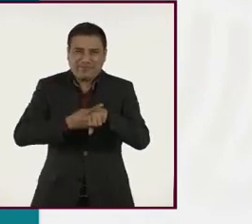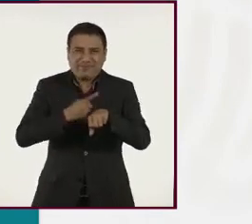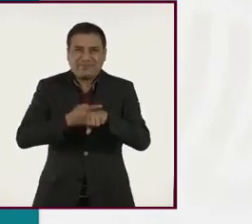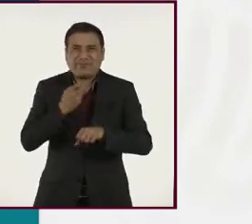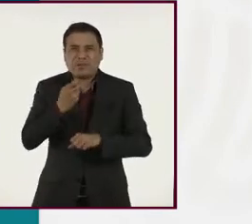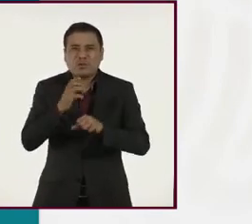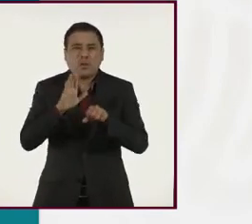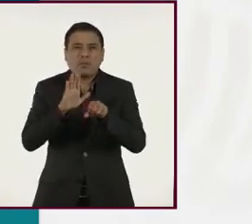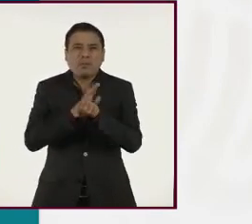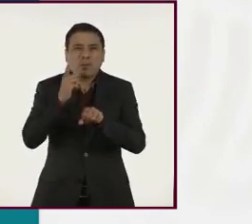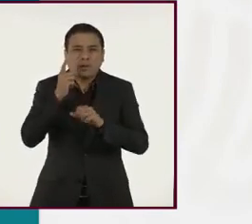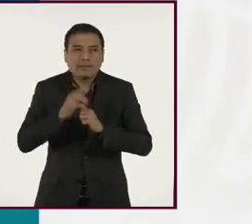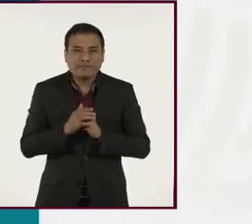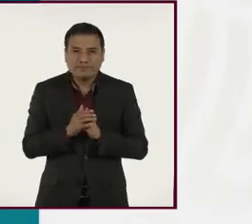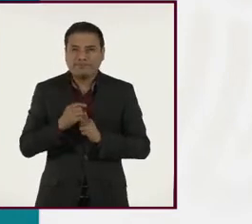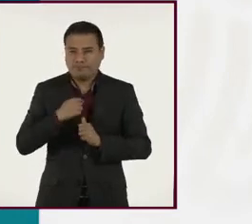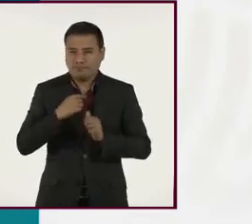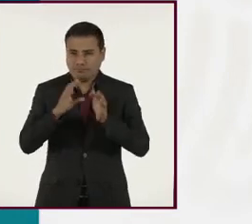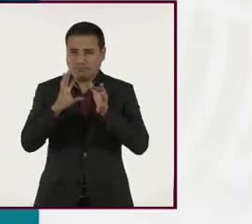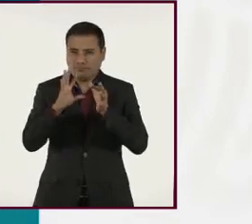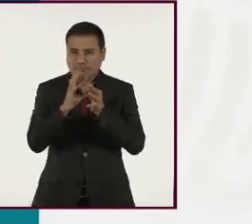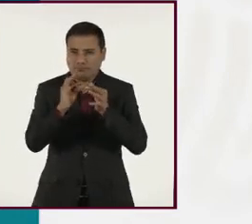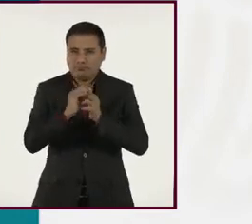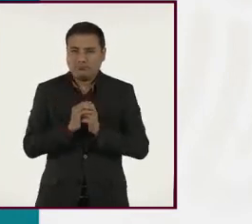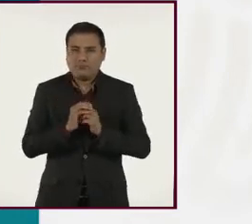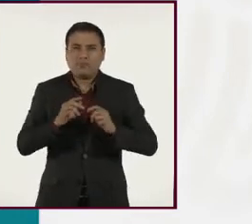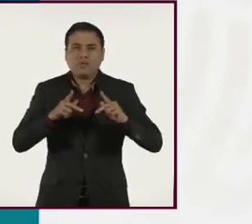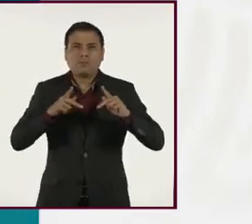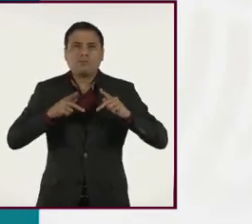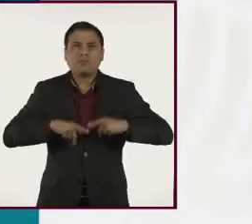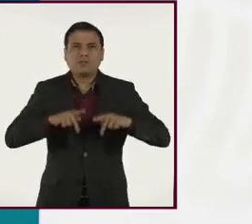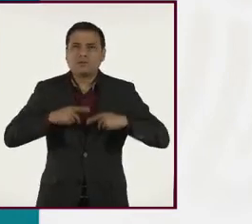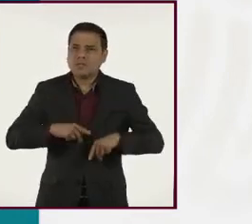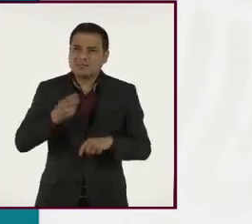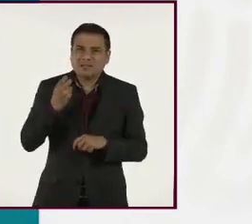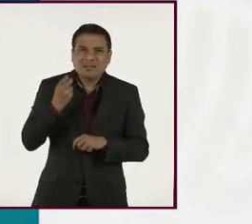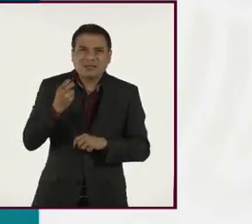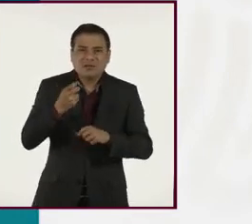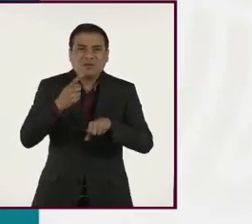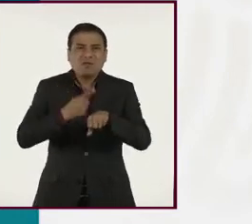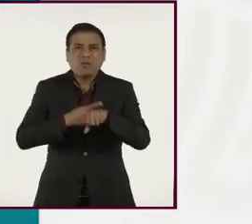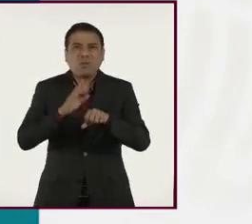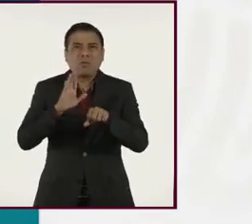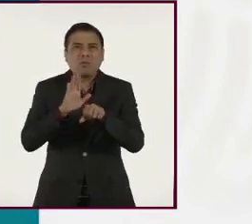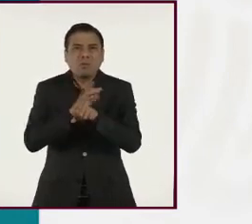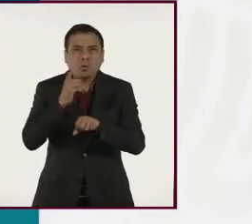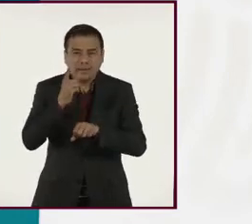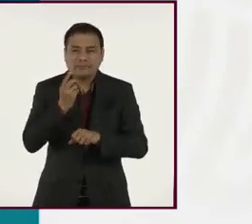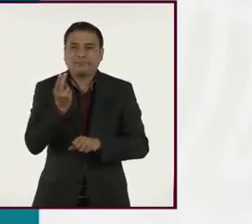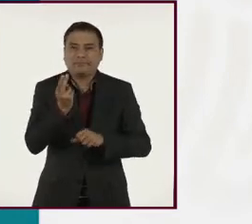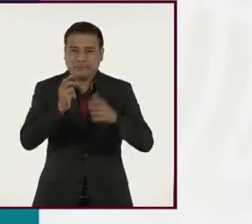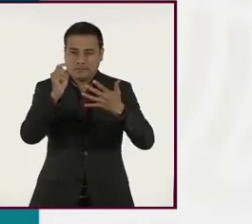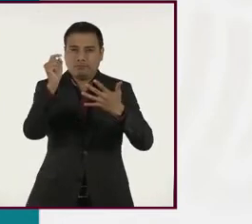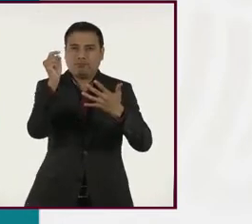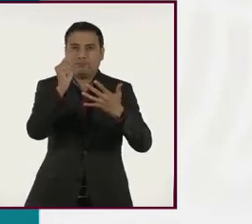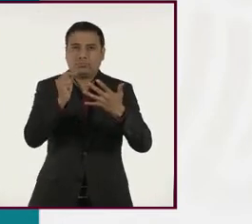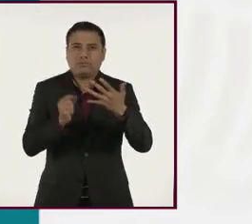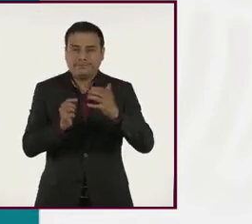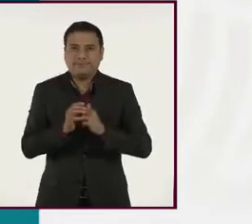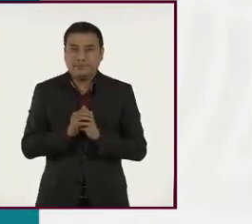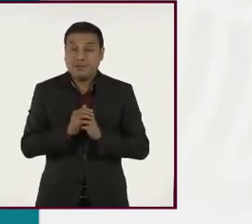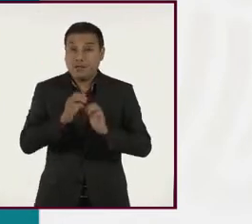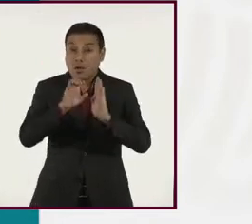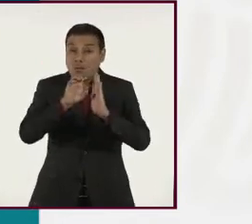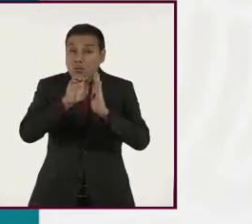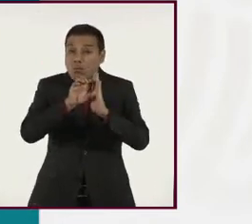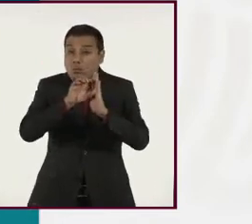Platicábamos que tienen que conjuntarse un gran número de factores para que una persona los llegue a presentar y si nosotros